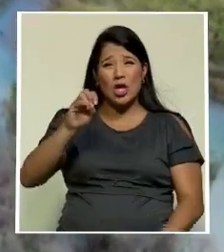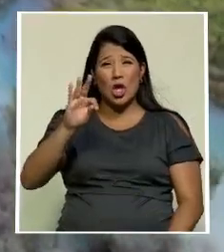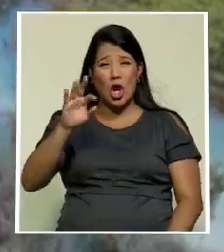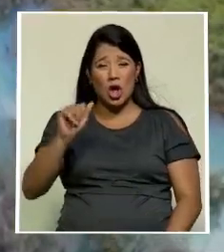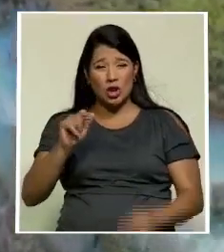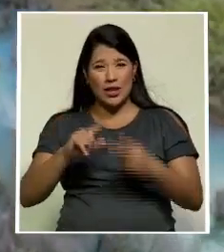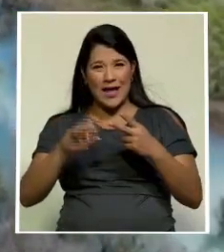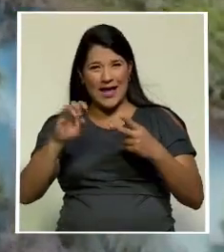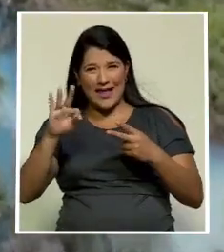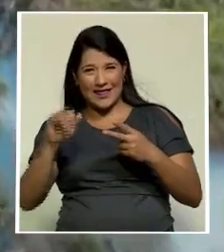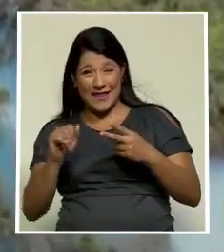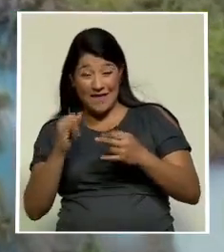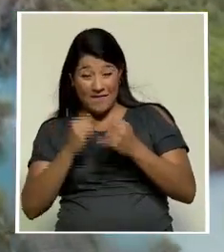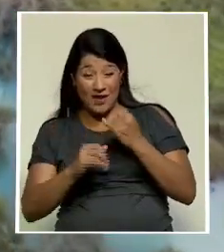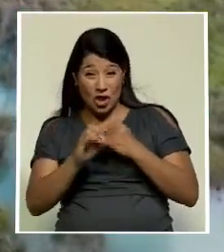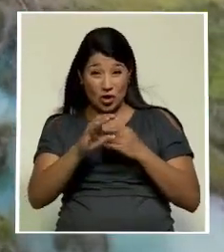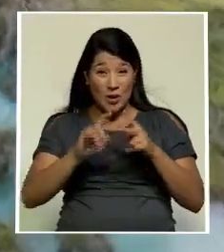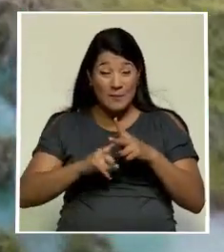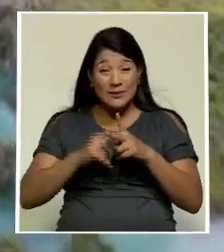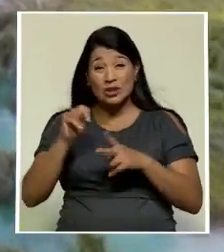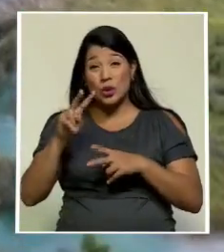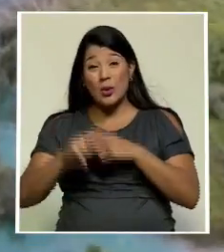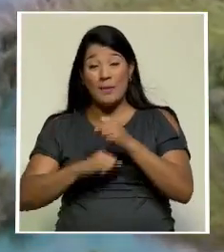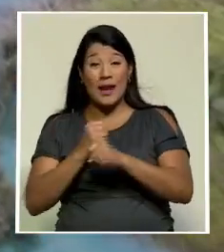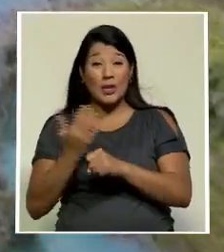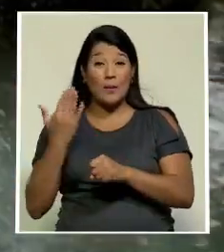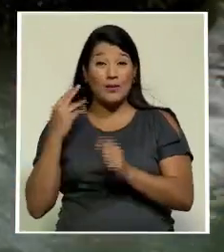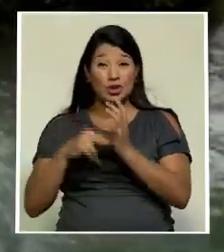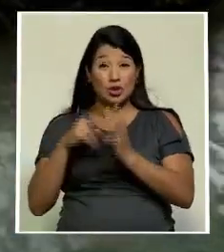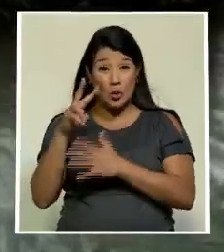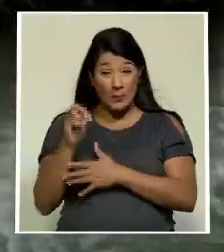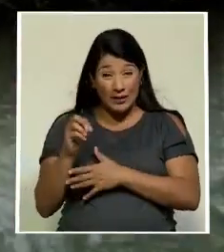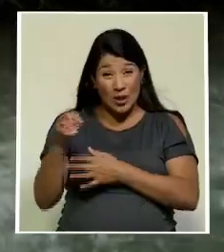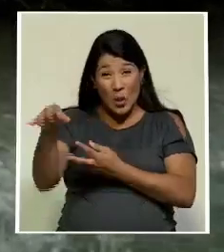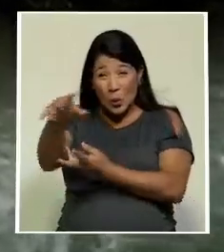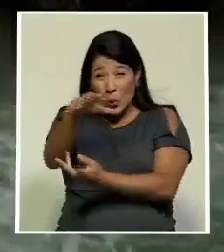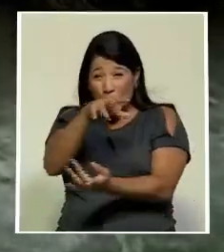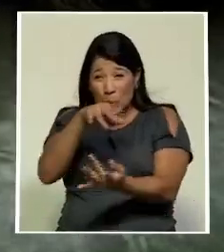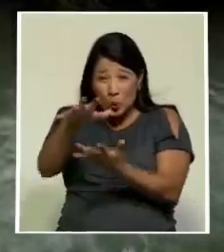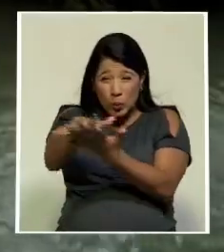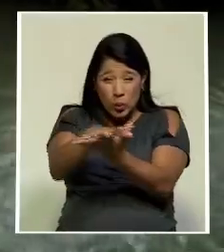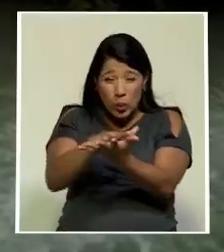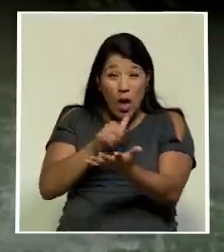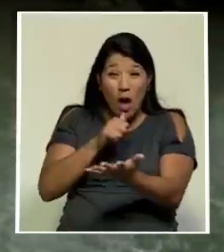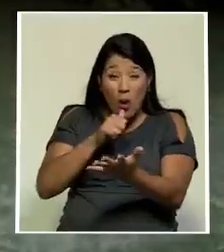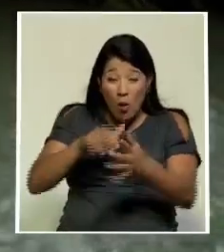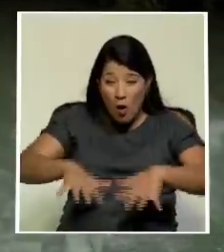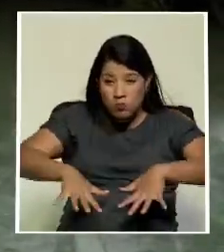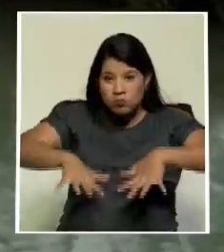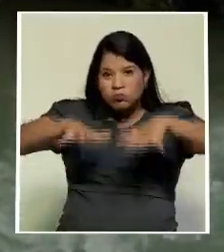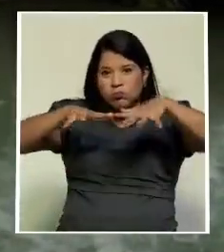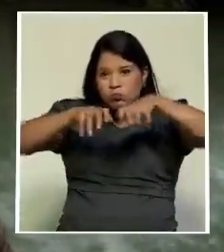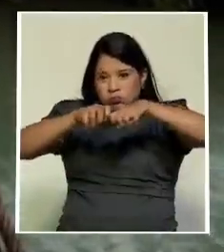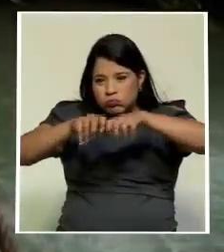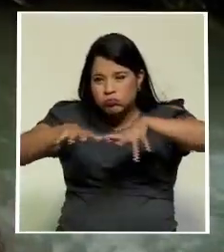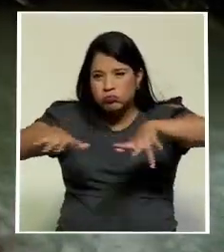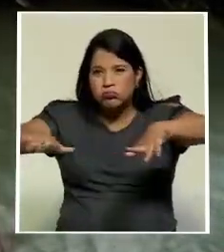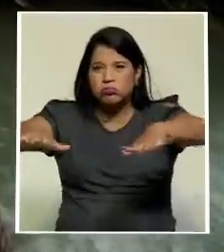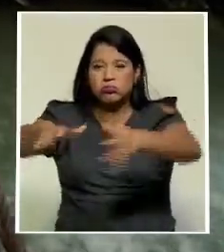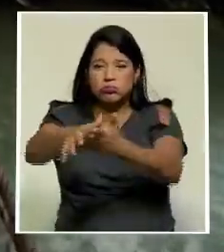y comienzos de noviembre de 2020. Los huracanes desbordaron las aguas del río Azul que atraviesa el pueblo,